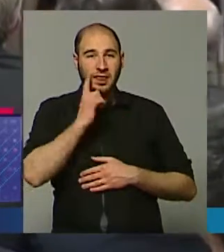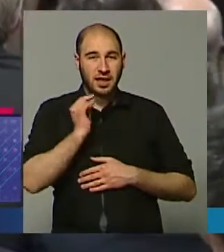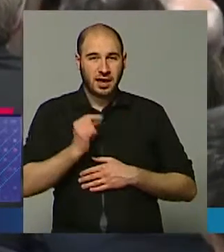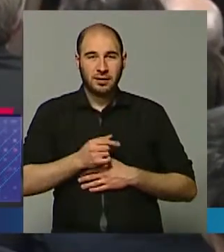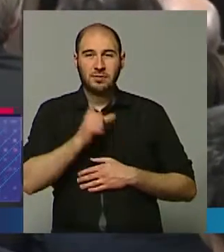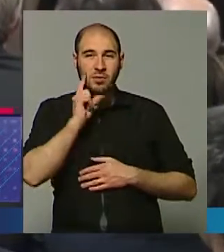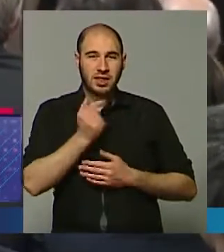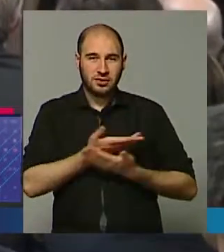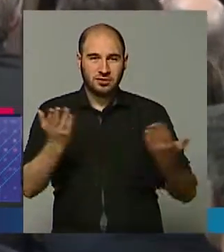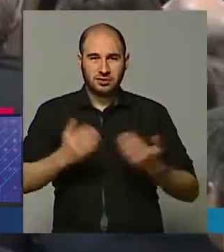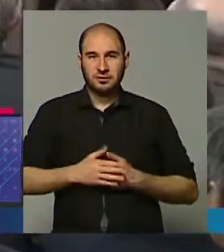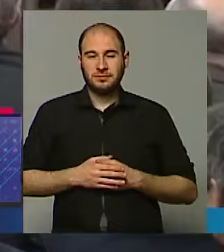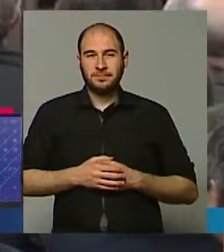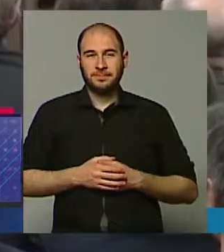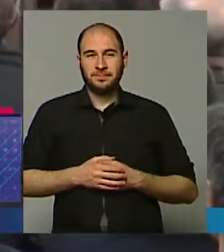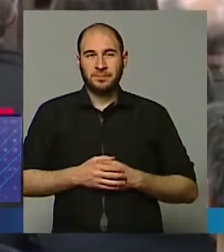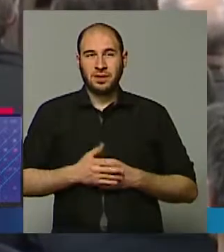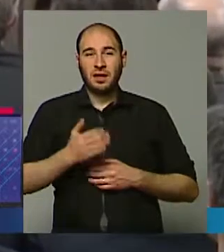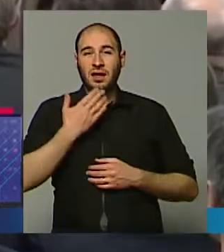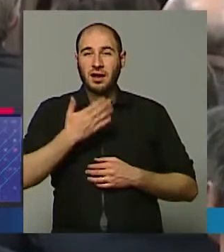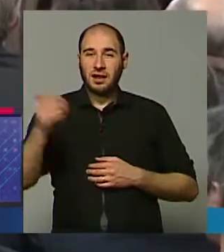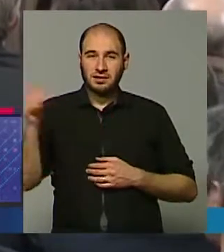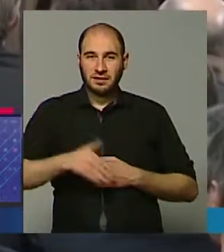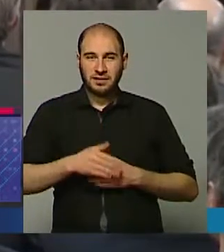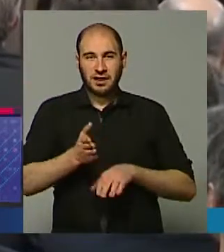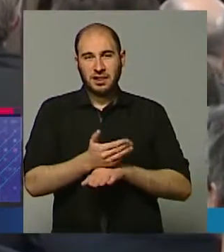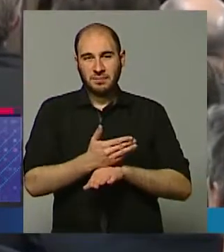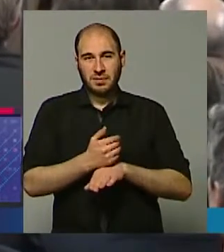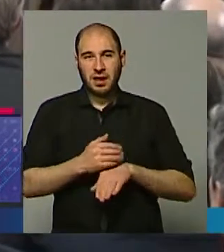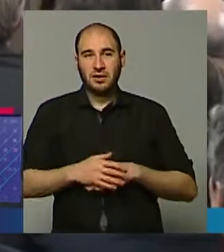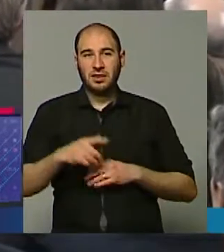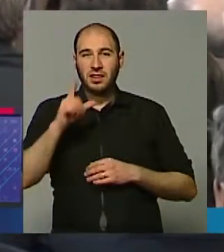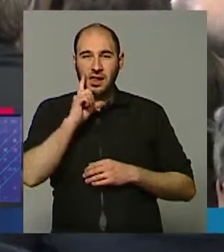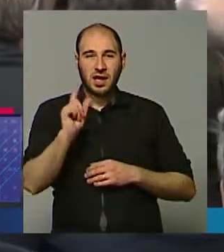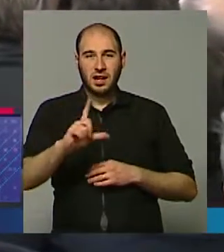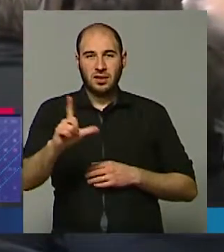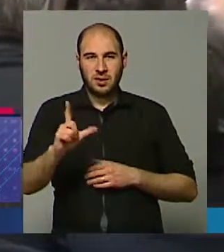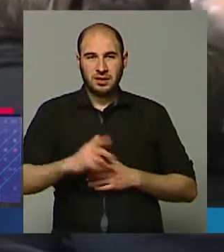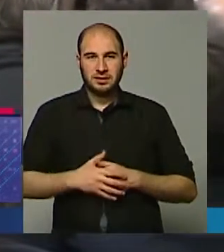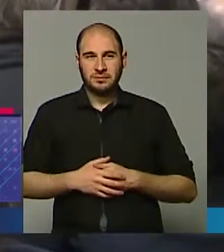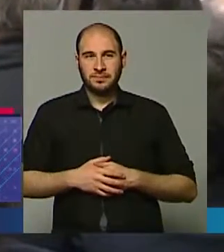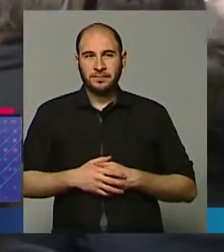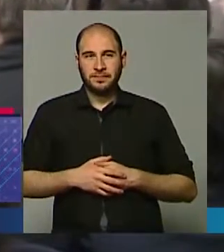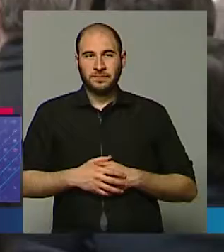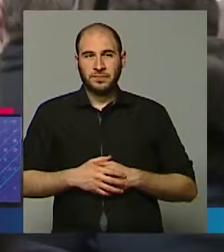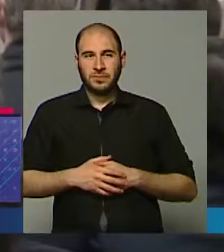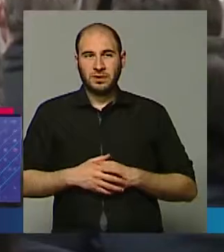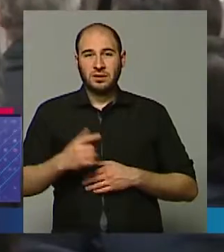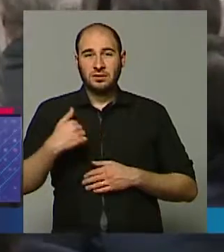Buenos días a todos. Gracias por acompañarnos tan temprano este lunes. Y